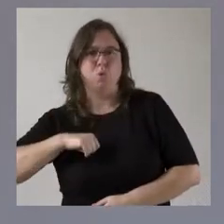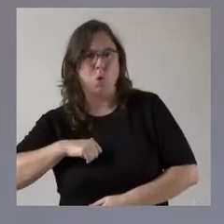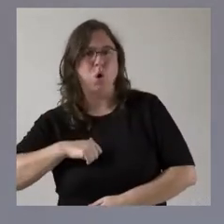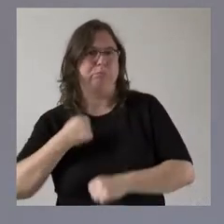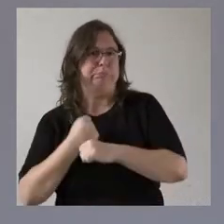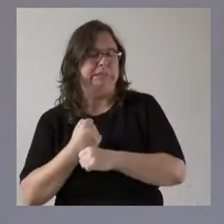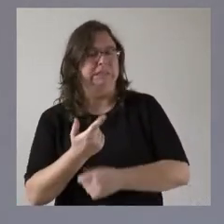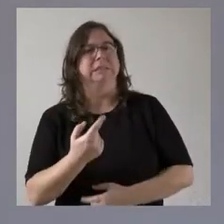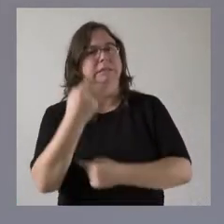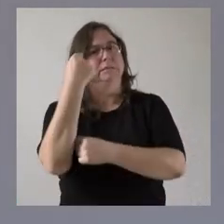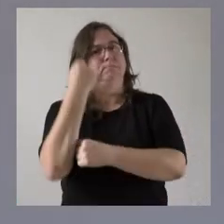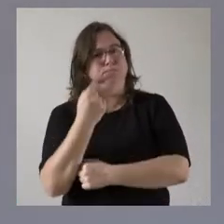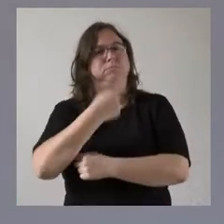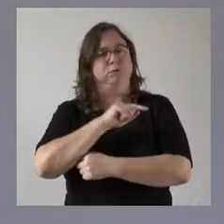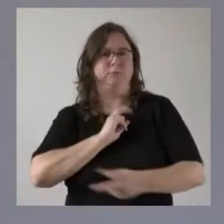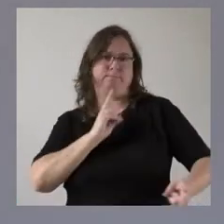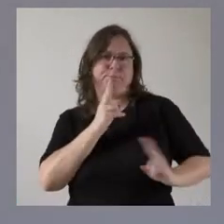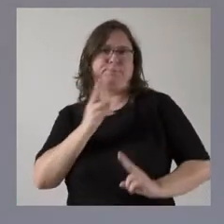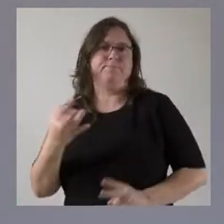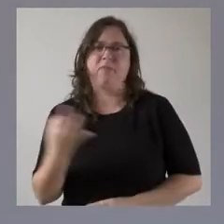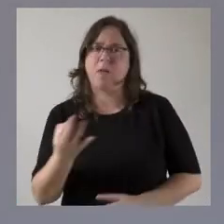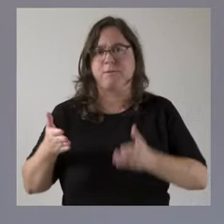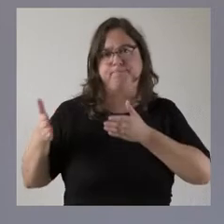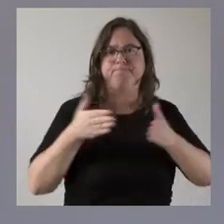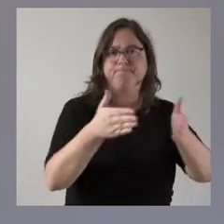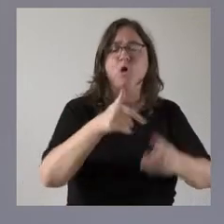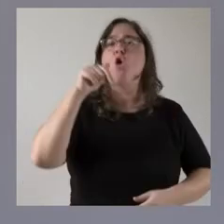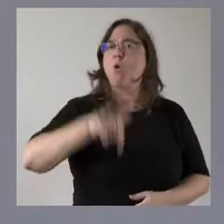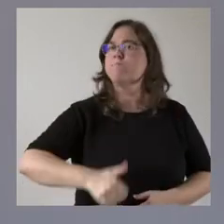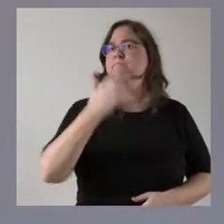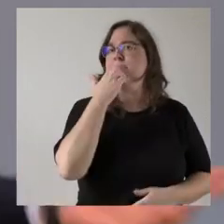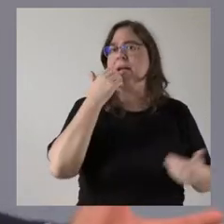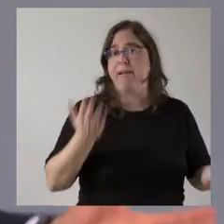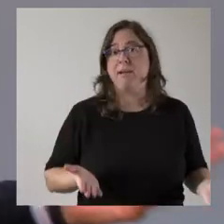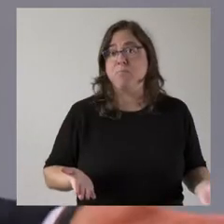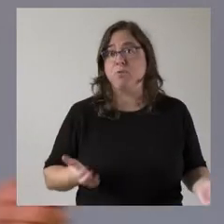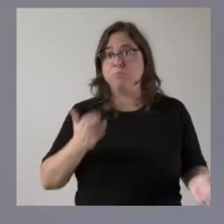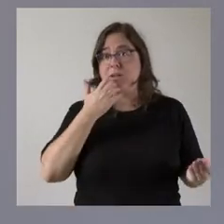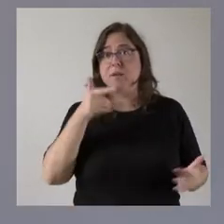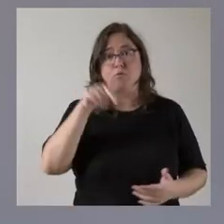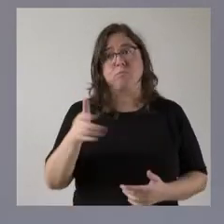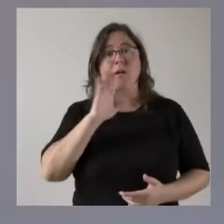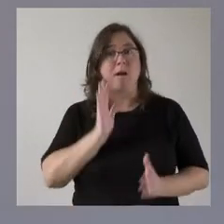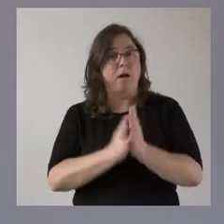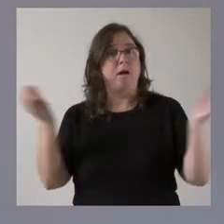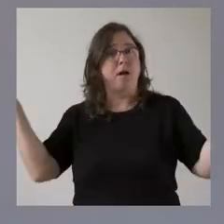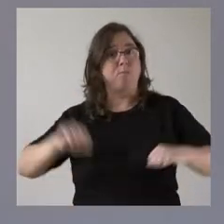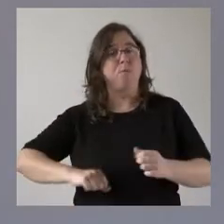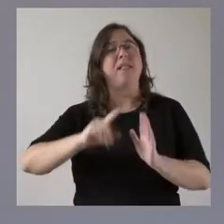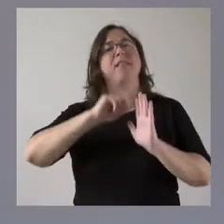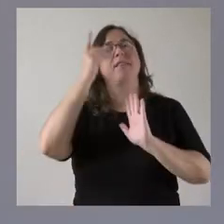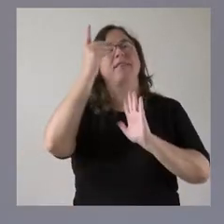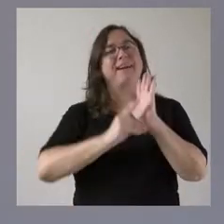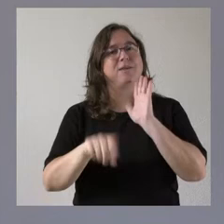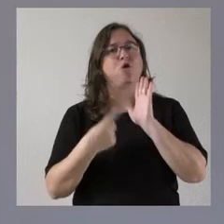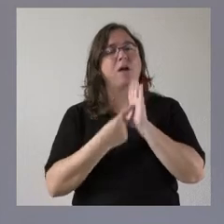ha obligado también a actuar en esa dirección hoy es un buen ejemplo de estrecho el que aprobemos este decreto ley